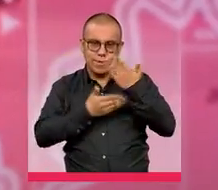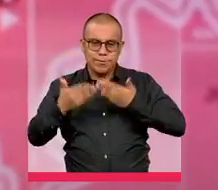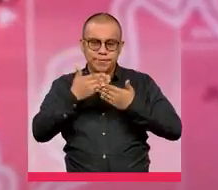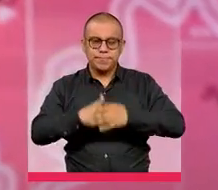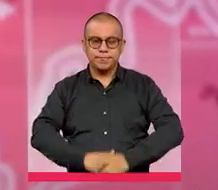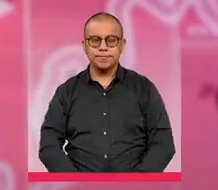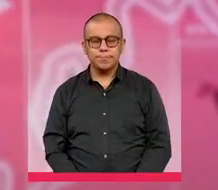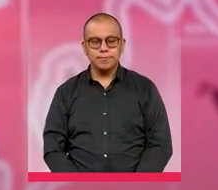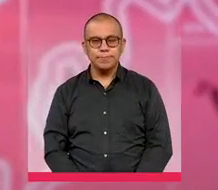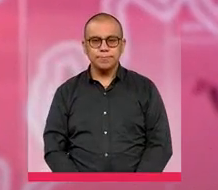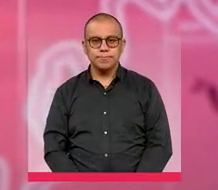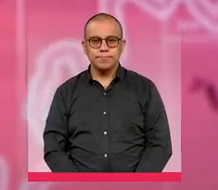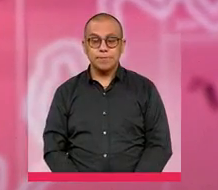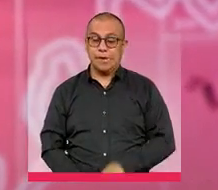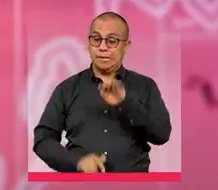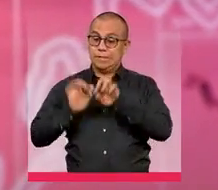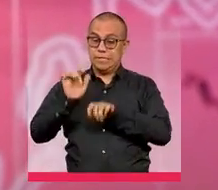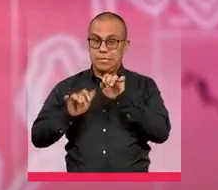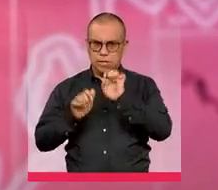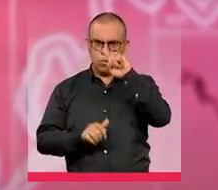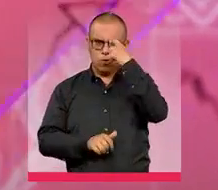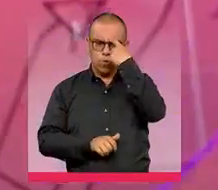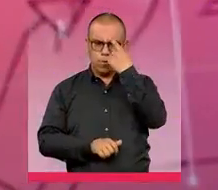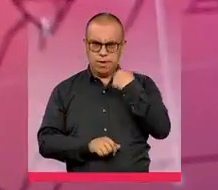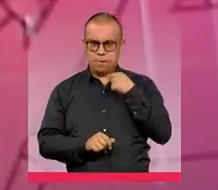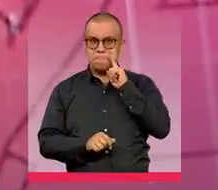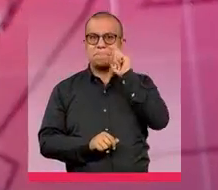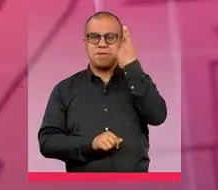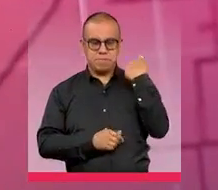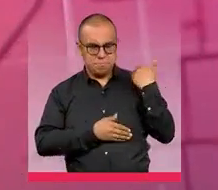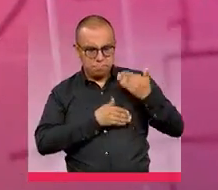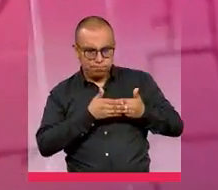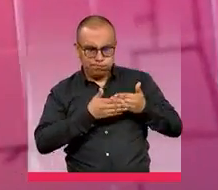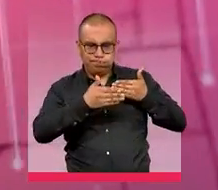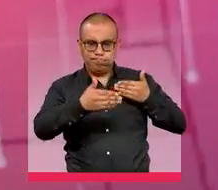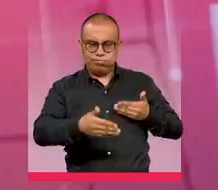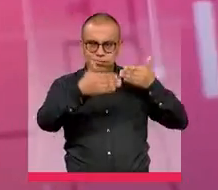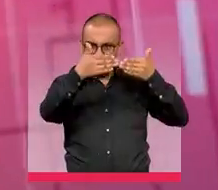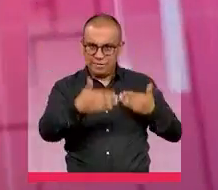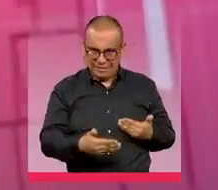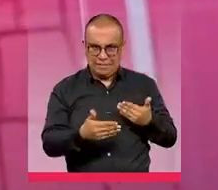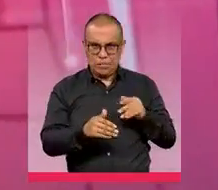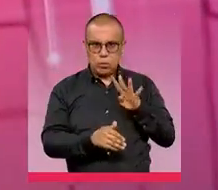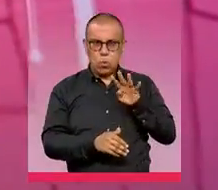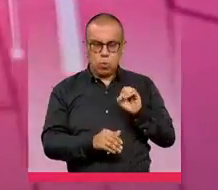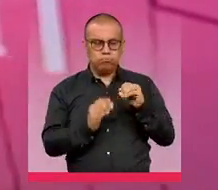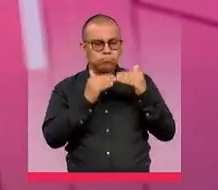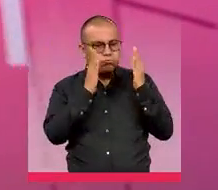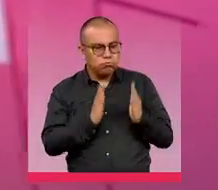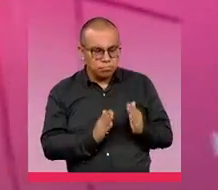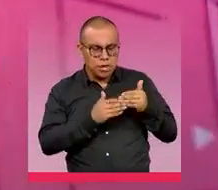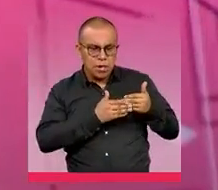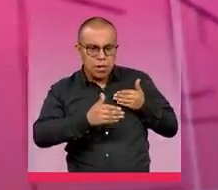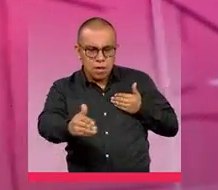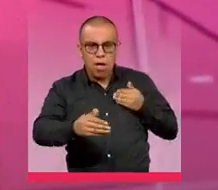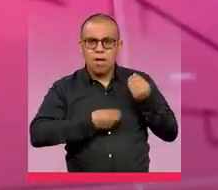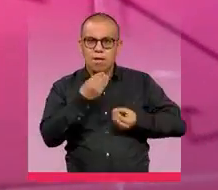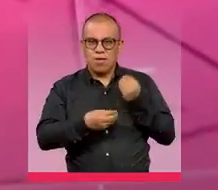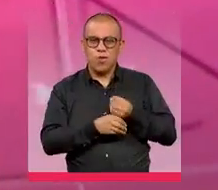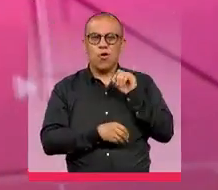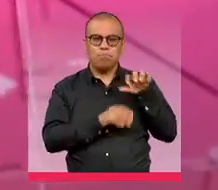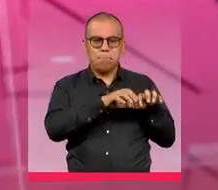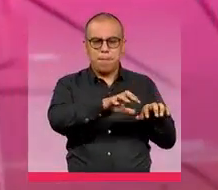La Secretaría de Gobierno presentó un balance del primer turno de cuarentena estricta que fue realizada en 8 localidades de la